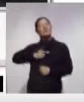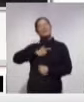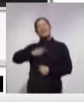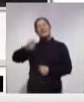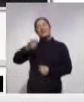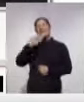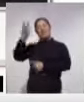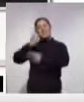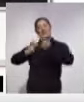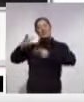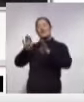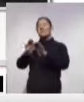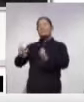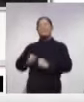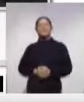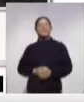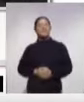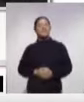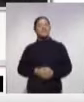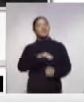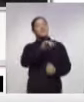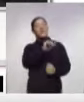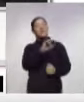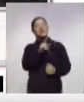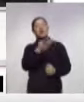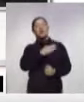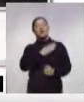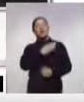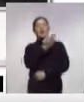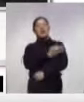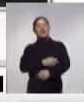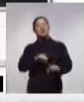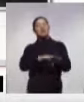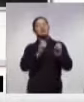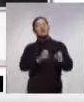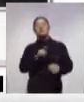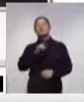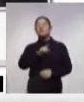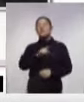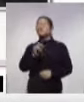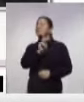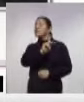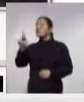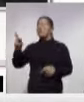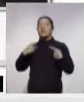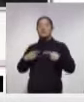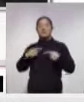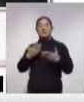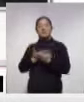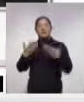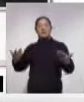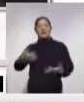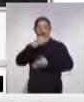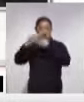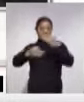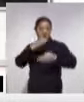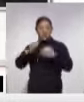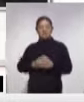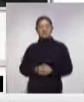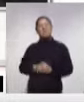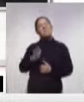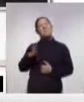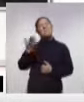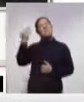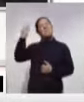¿cómo estás? Mario, ¿cómo estás? Muy buena tarde para ti, para todo pues, nuestro auditorio de Ahora Noticias. Hace más o menos